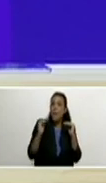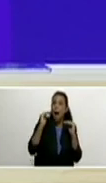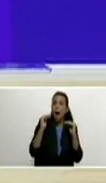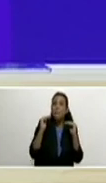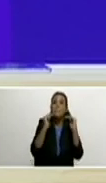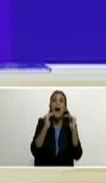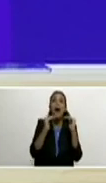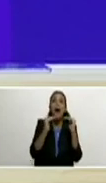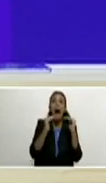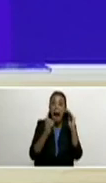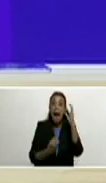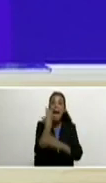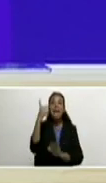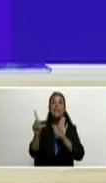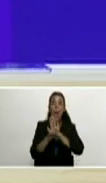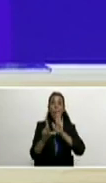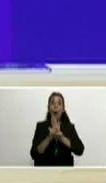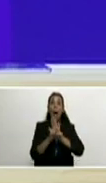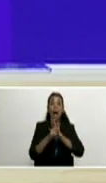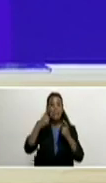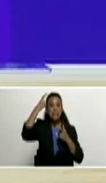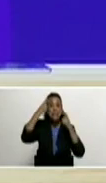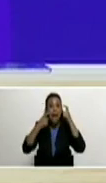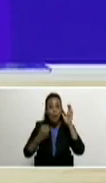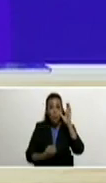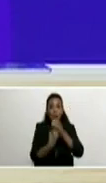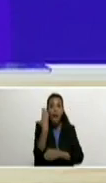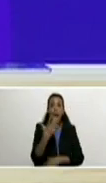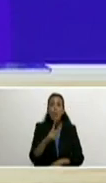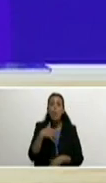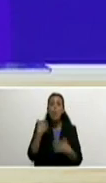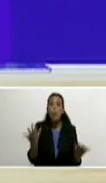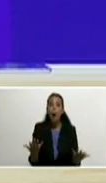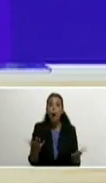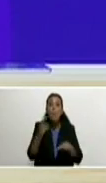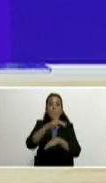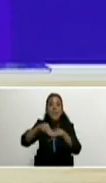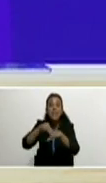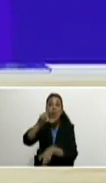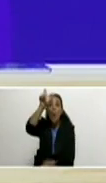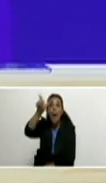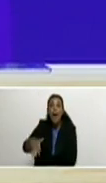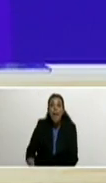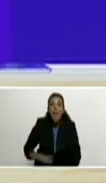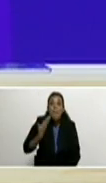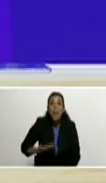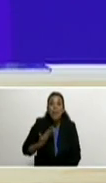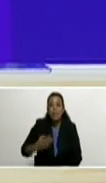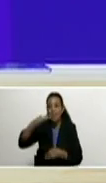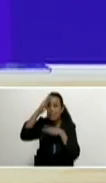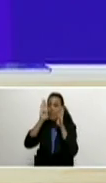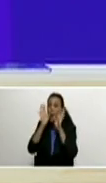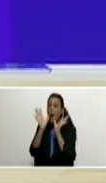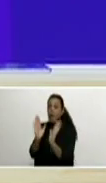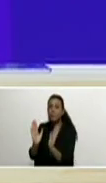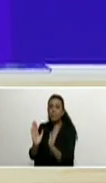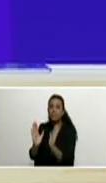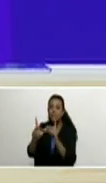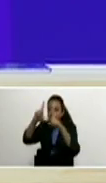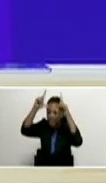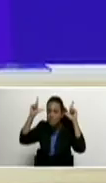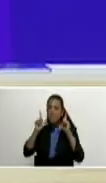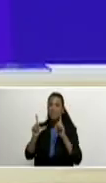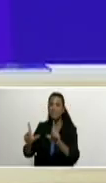creación de leyes hasta que el comandante Chávez creó un ministerio para la atención de la mujer,